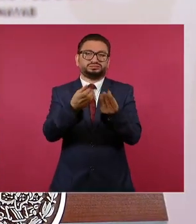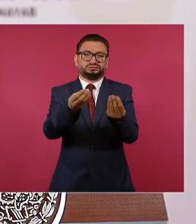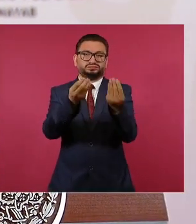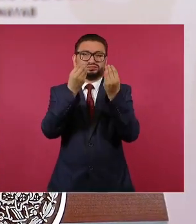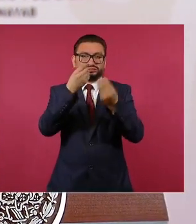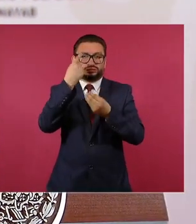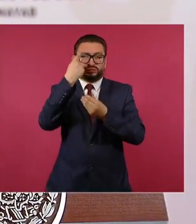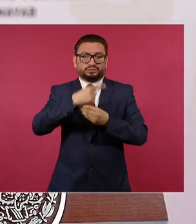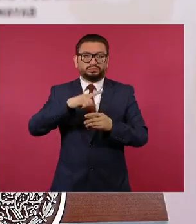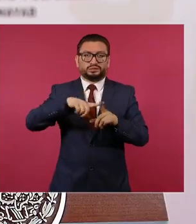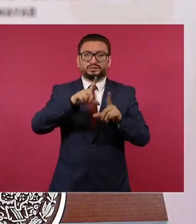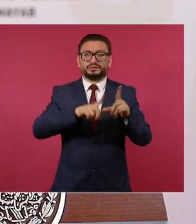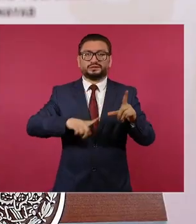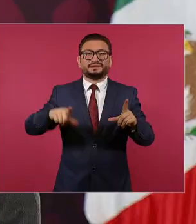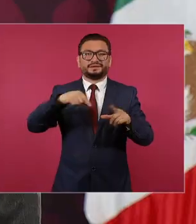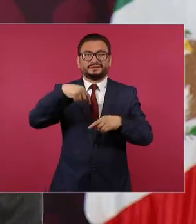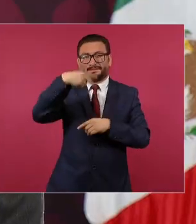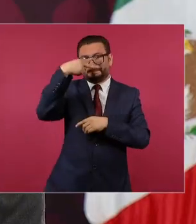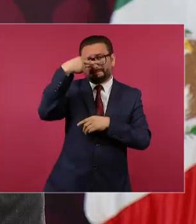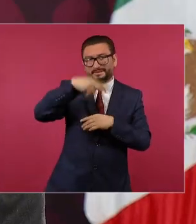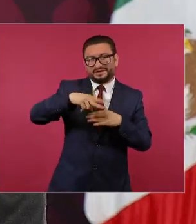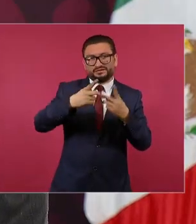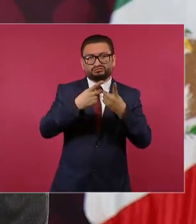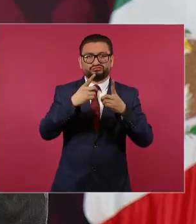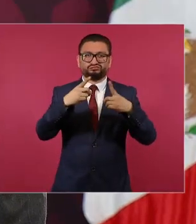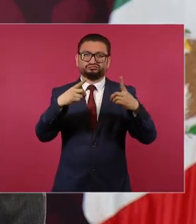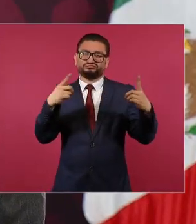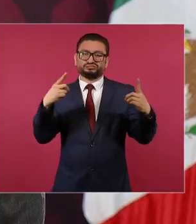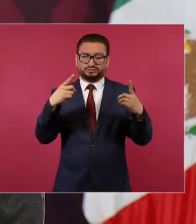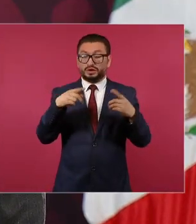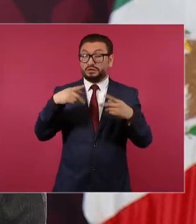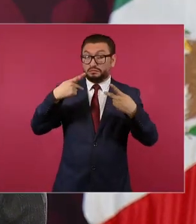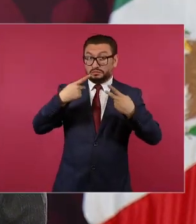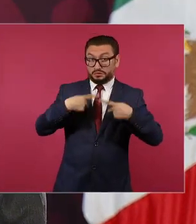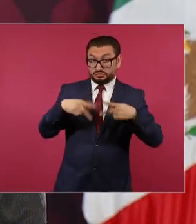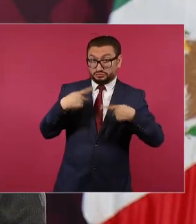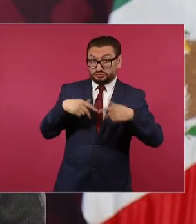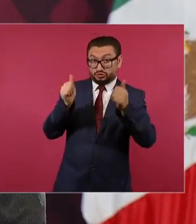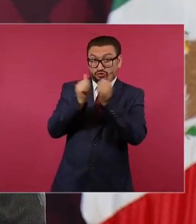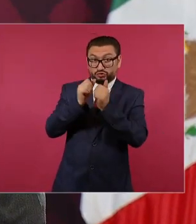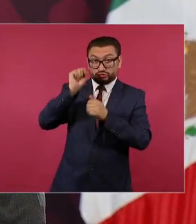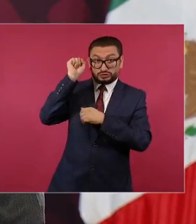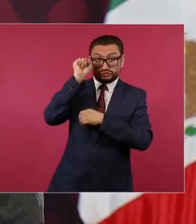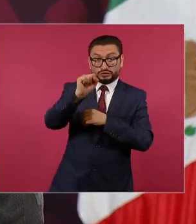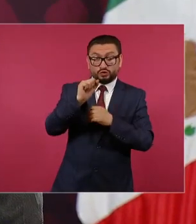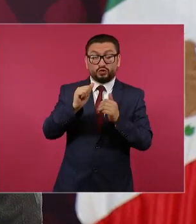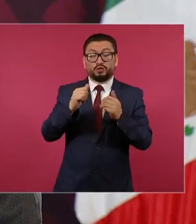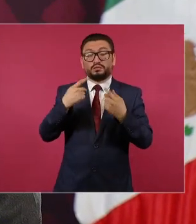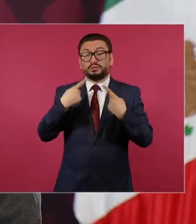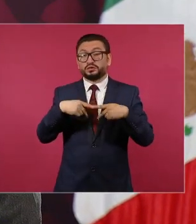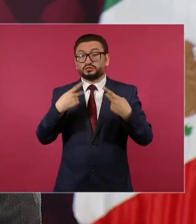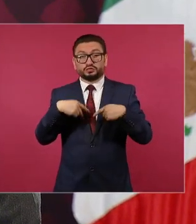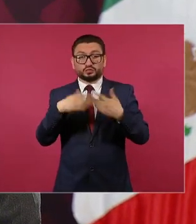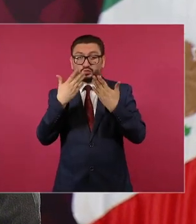al desarrollo del país, tanto sindicalizados como no sindicalizados,